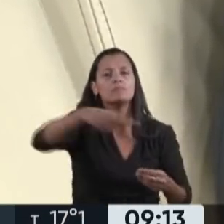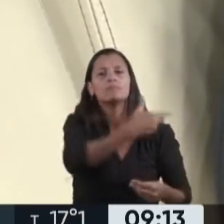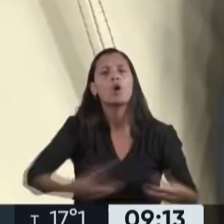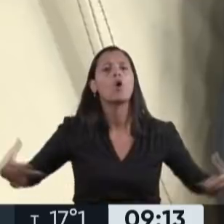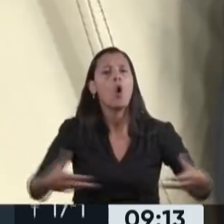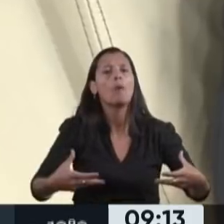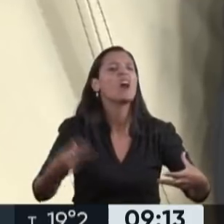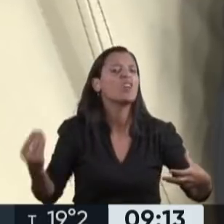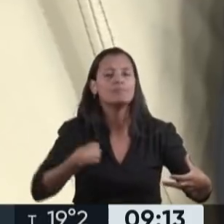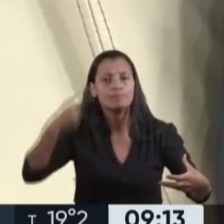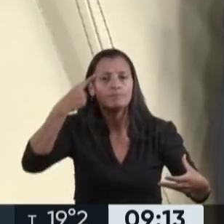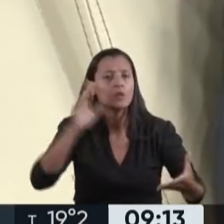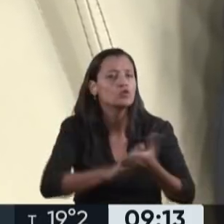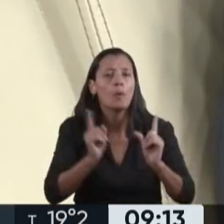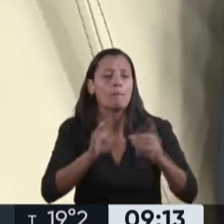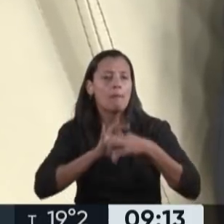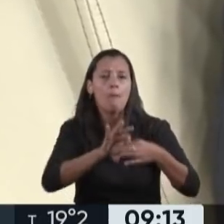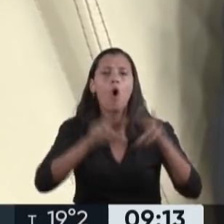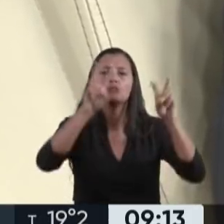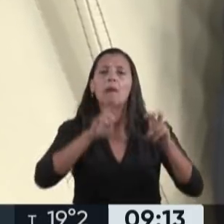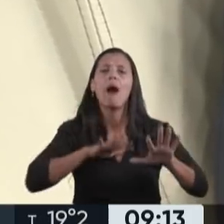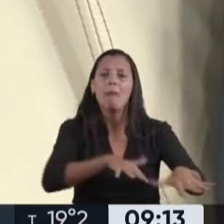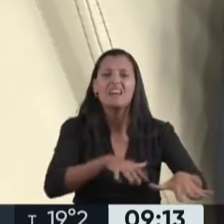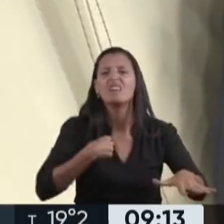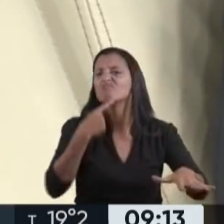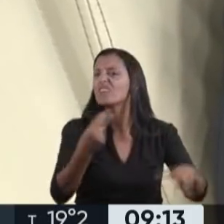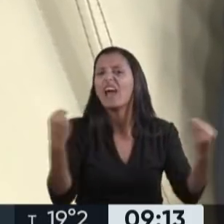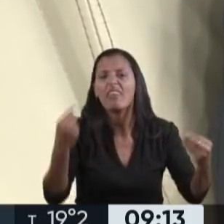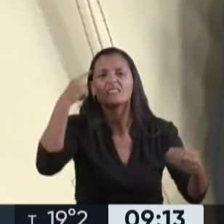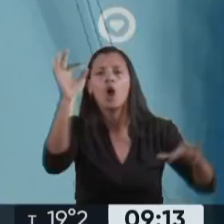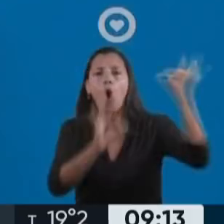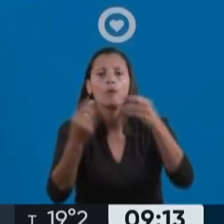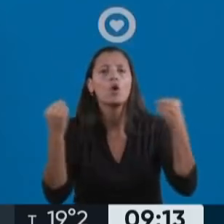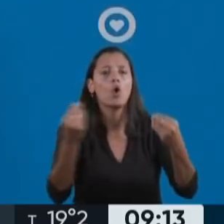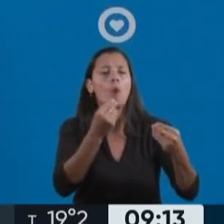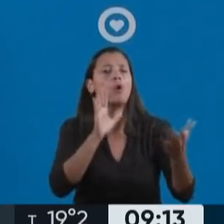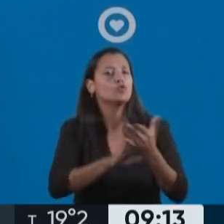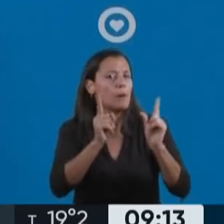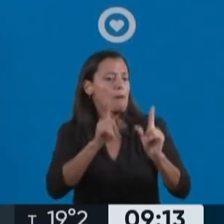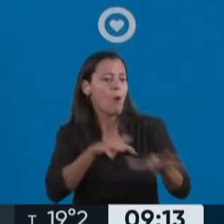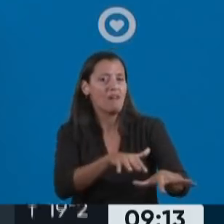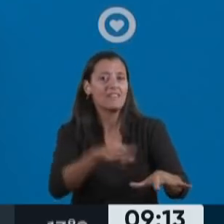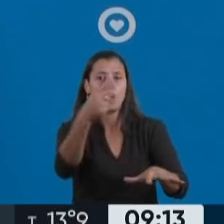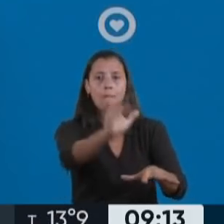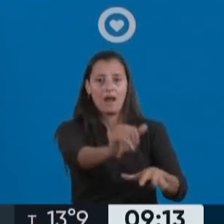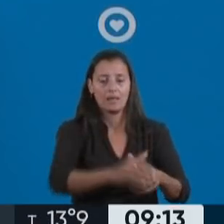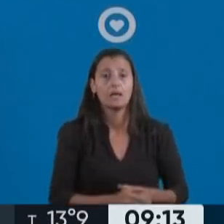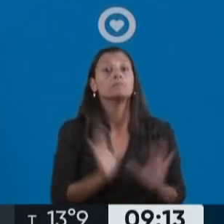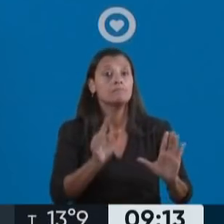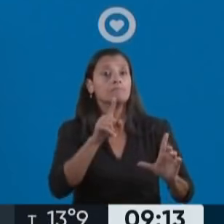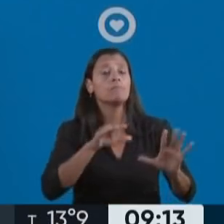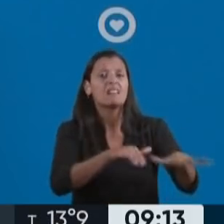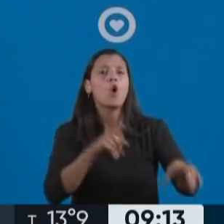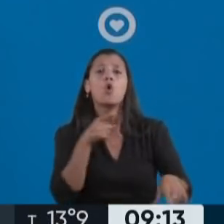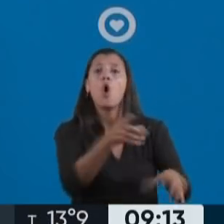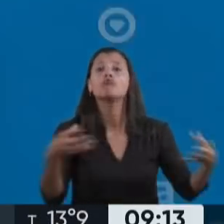gobierno sobre la marcha? ¿Y qué dice el gobierno sobre esta manifestación que se va a hacer contra la Corte